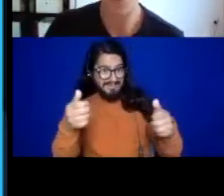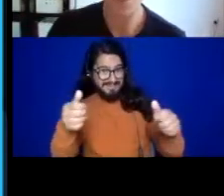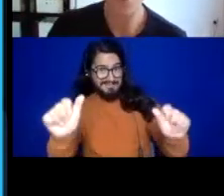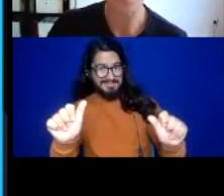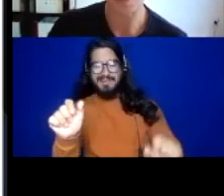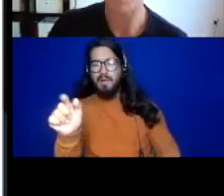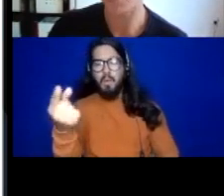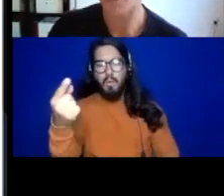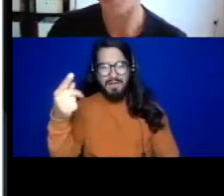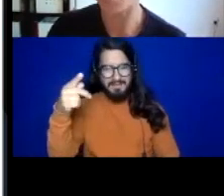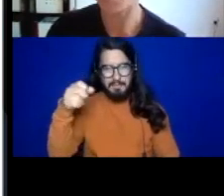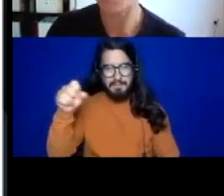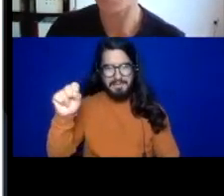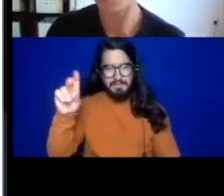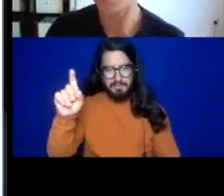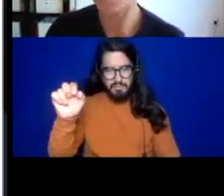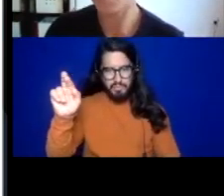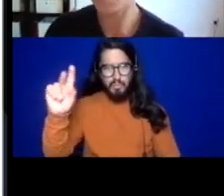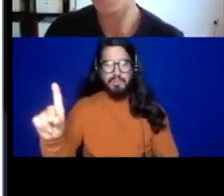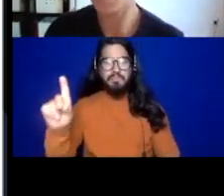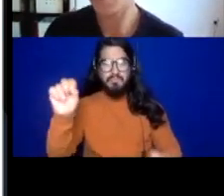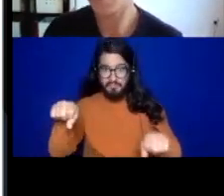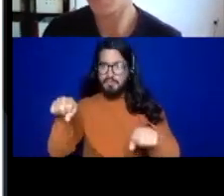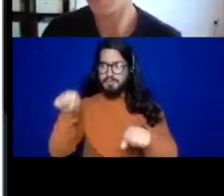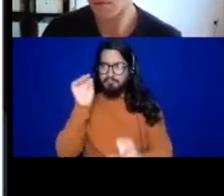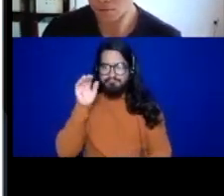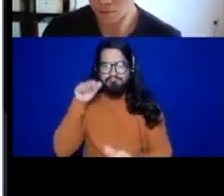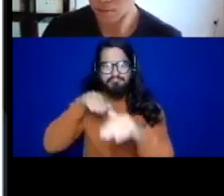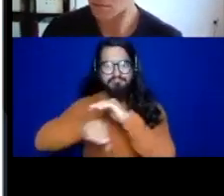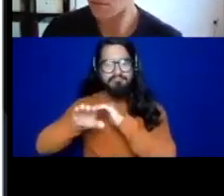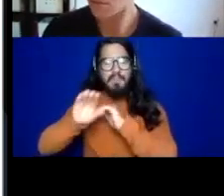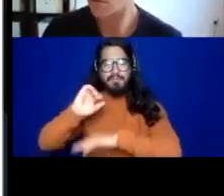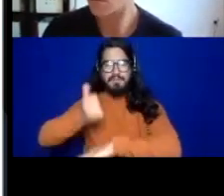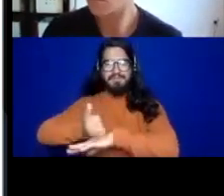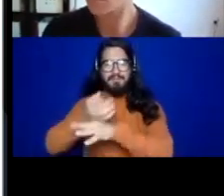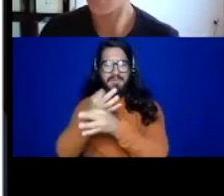Y si quieren usar 1Password, pueden hacer una cuenta gratis.